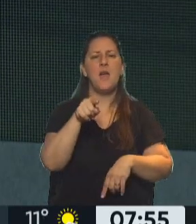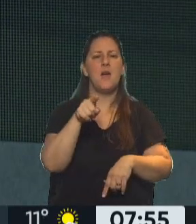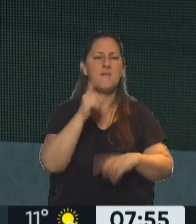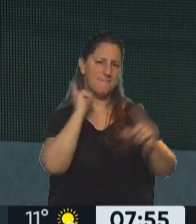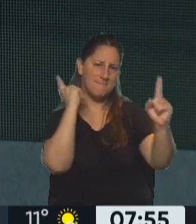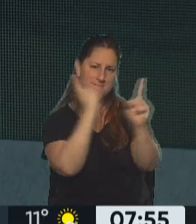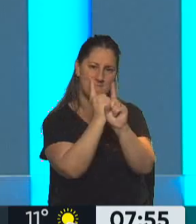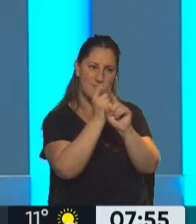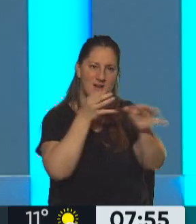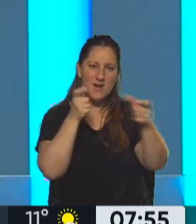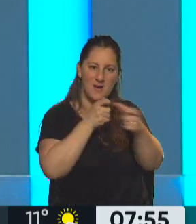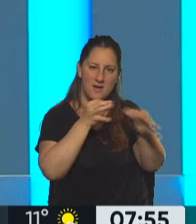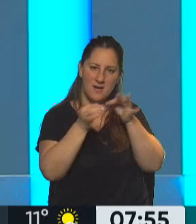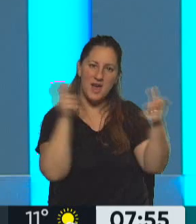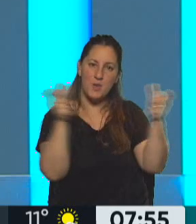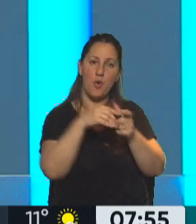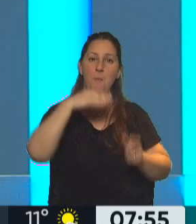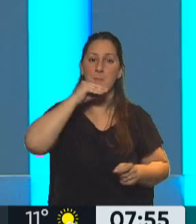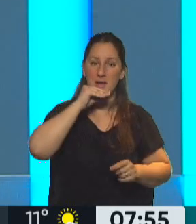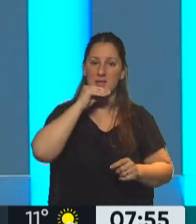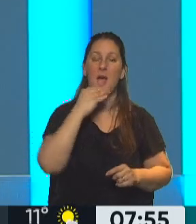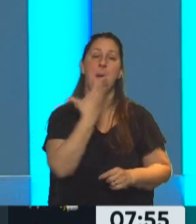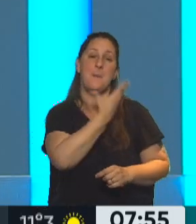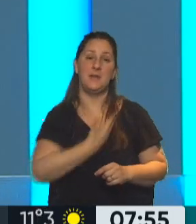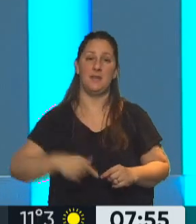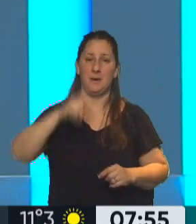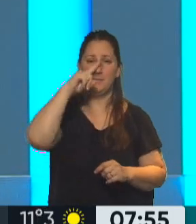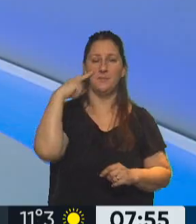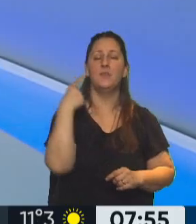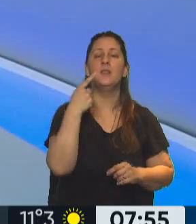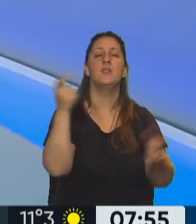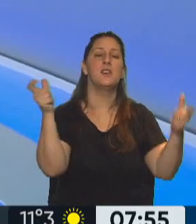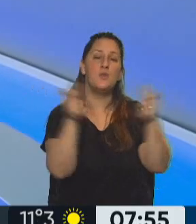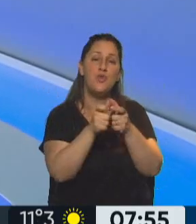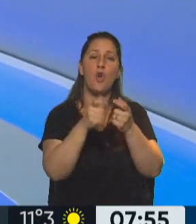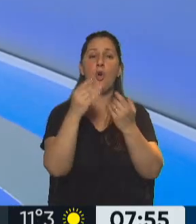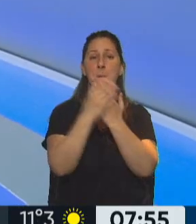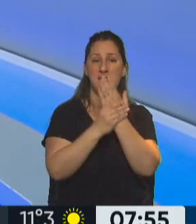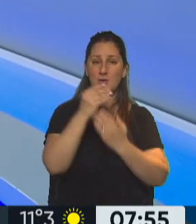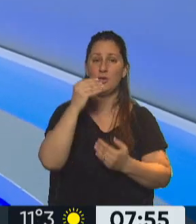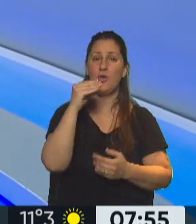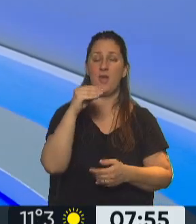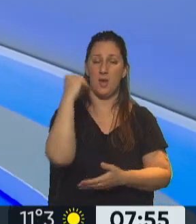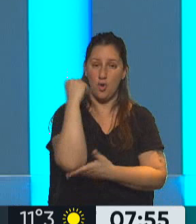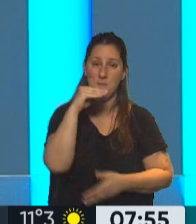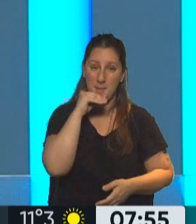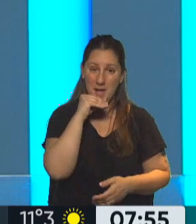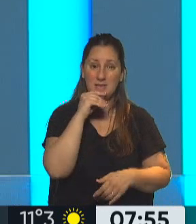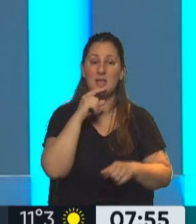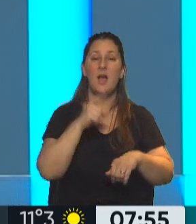a mano con Sergio masa no exactamente Alberto Fernández que estuvo reunido claro con el ministro de economía con Sergio masa y antes